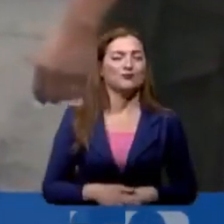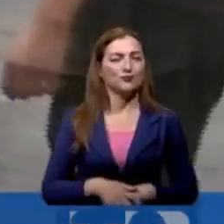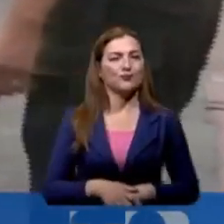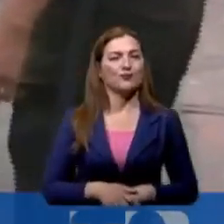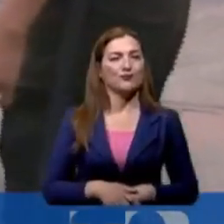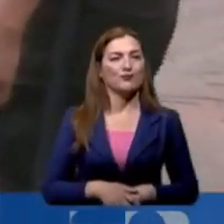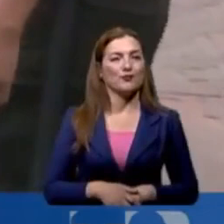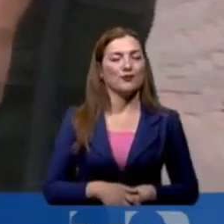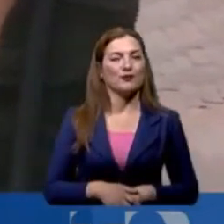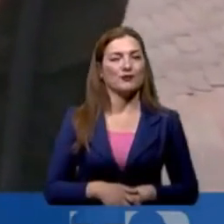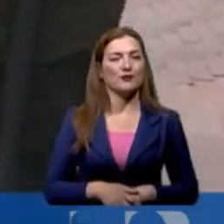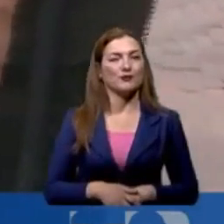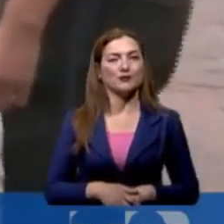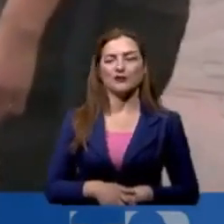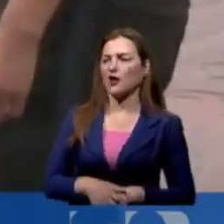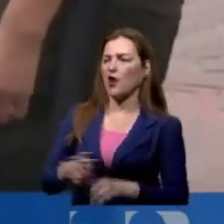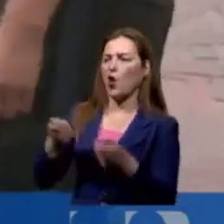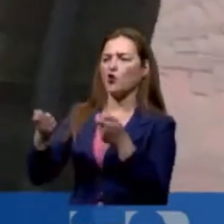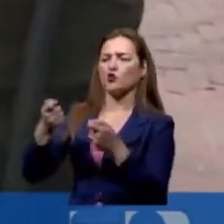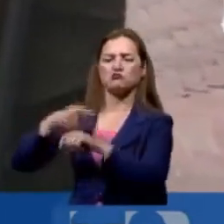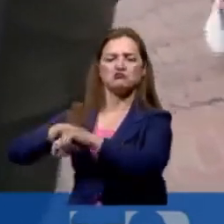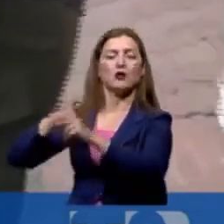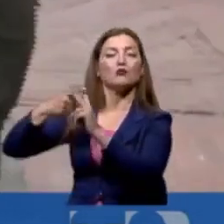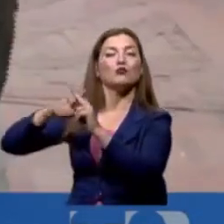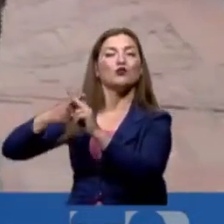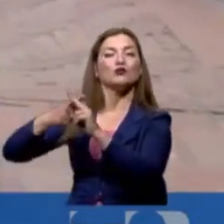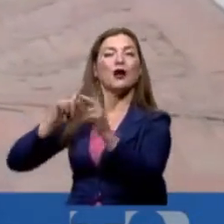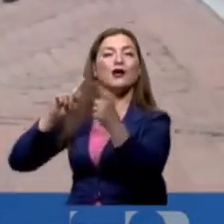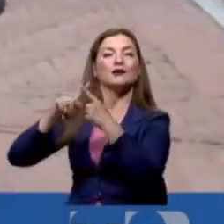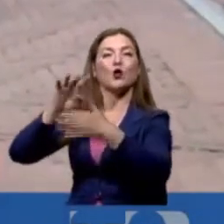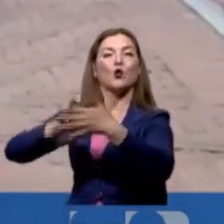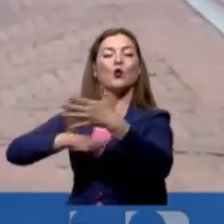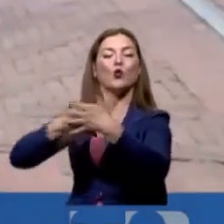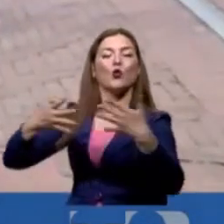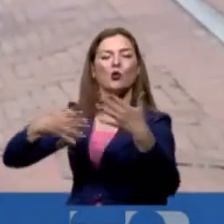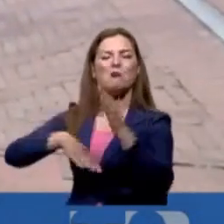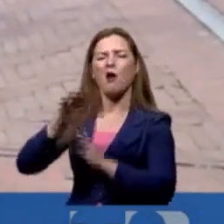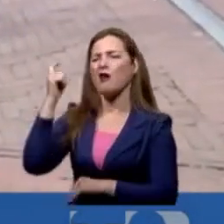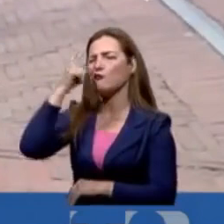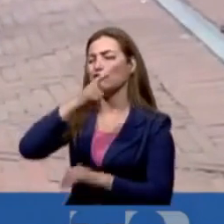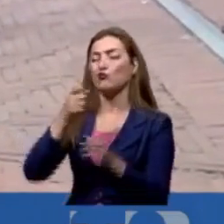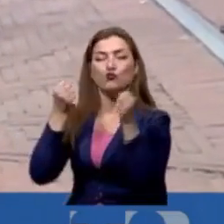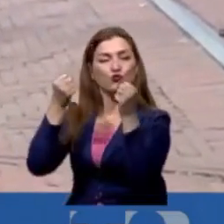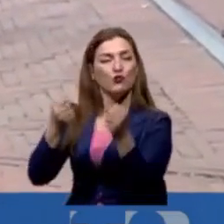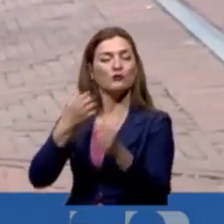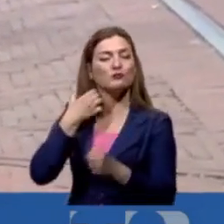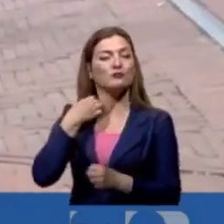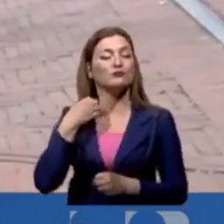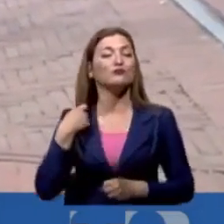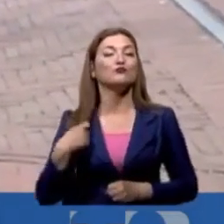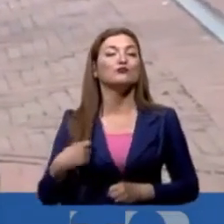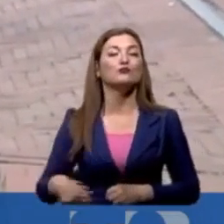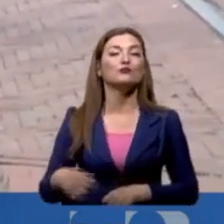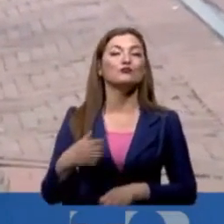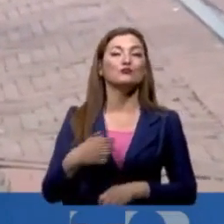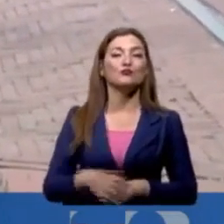ciudadana. ¿Desde qué hora a qué hora están realizando estos operativos y cuál es el horario, digamos, más conflictivo que ustedes logran decomisar estas armas